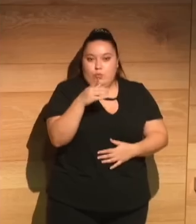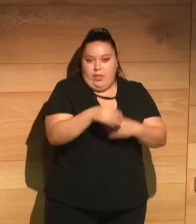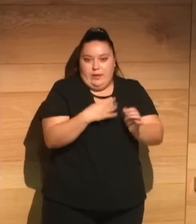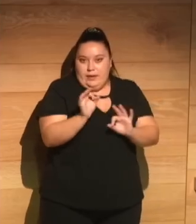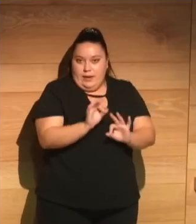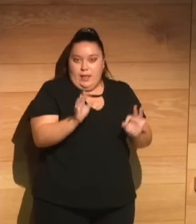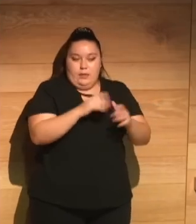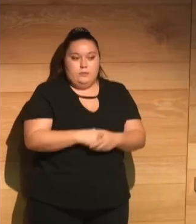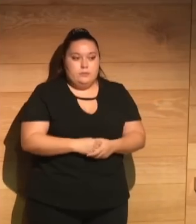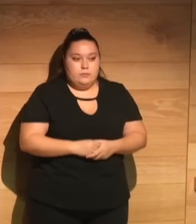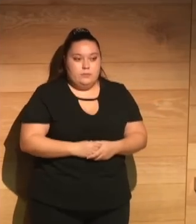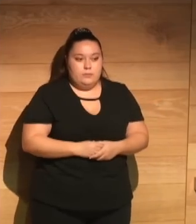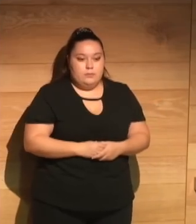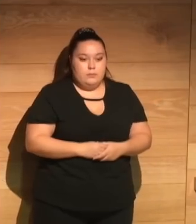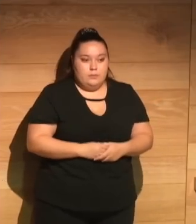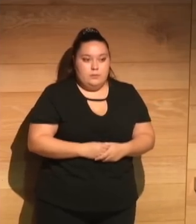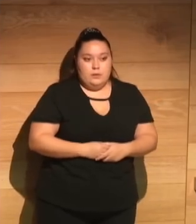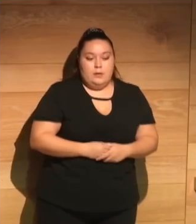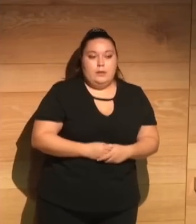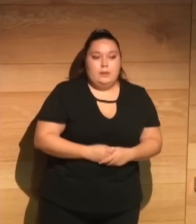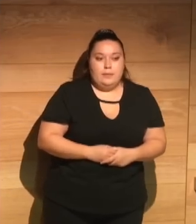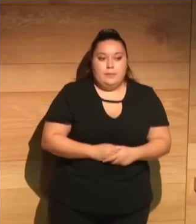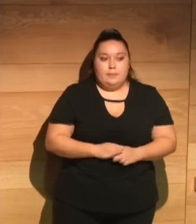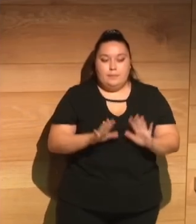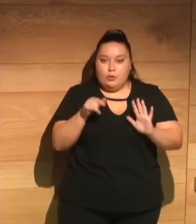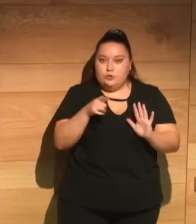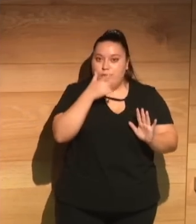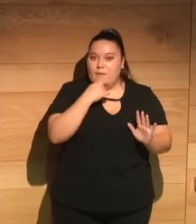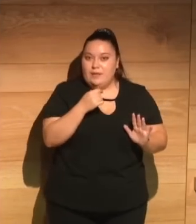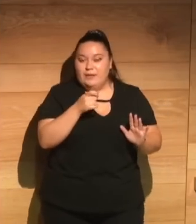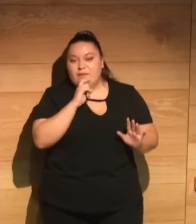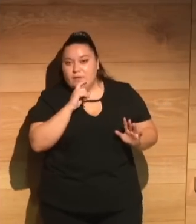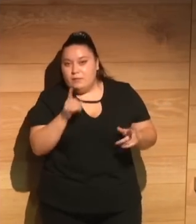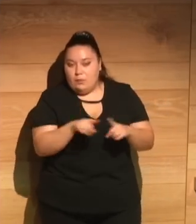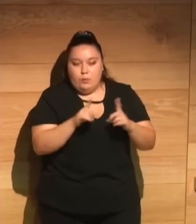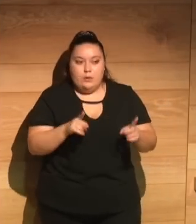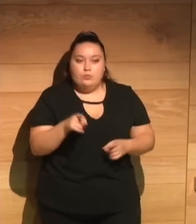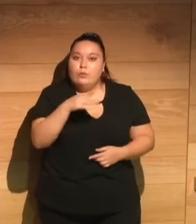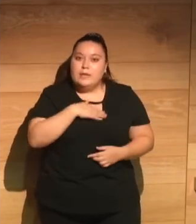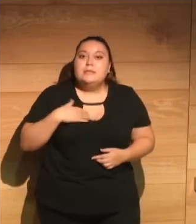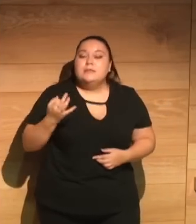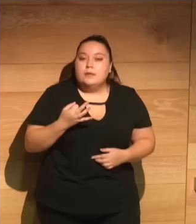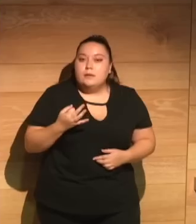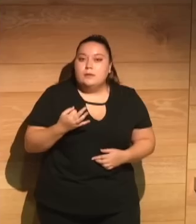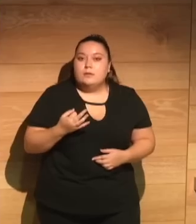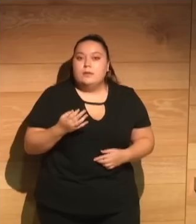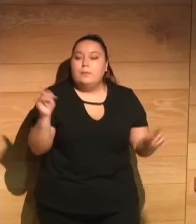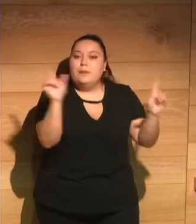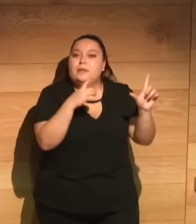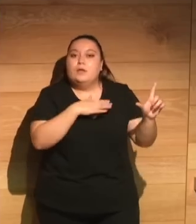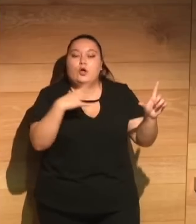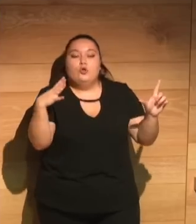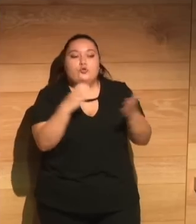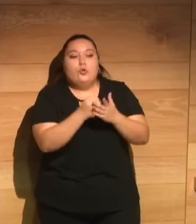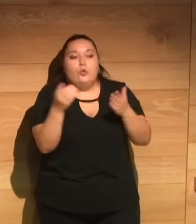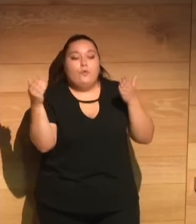nada, ¿no? Sí, y te coge más pero espacio. Claro, de... esto no va de qué es fácil y qué es difícil, sino de qué quieres tú en pantalla. ¿Quieres que esté todo